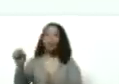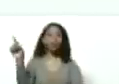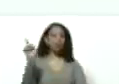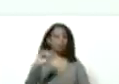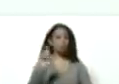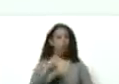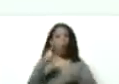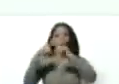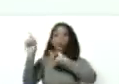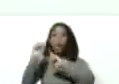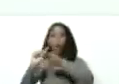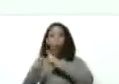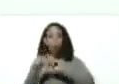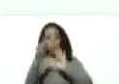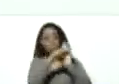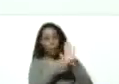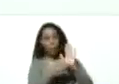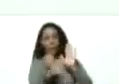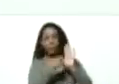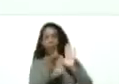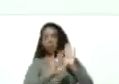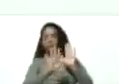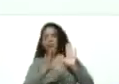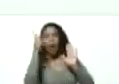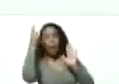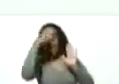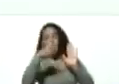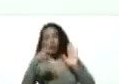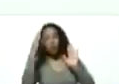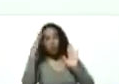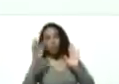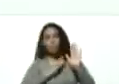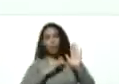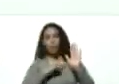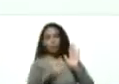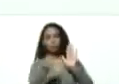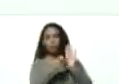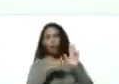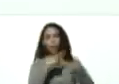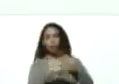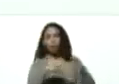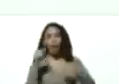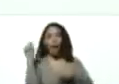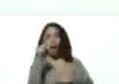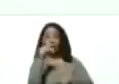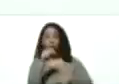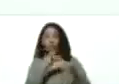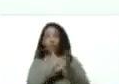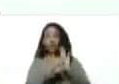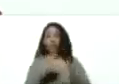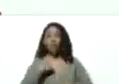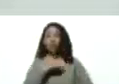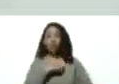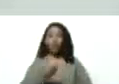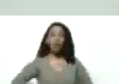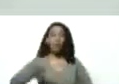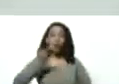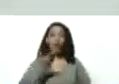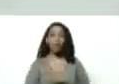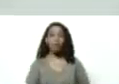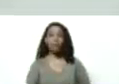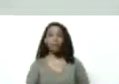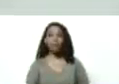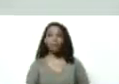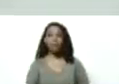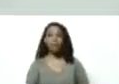cosa el reglamento dice otra cosa ya la gente se empoderó de este proceso y eso para nosotros es muy importante la